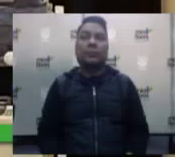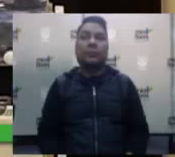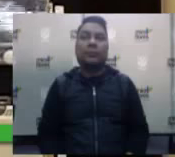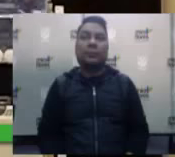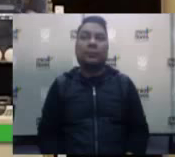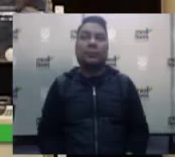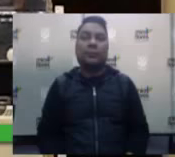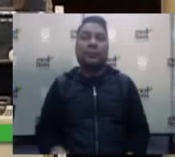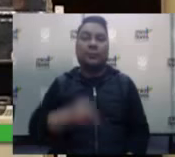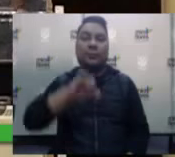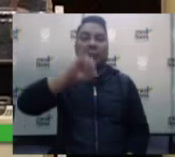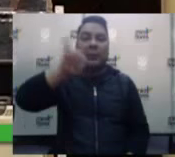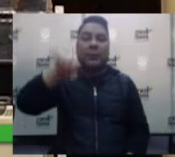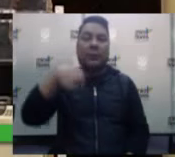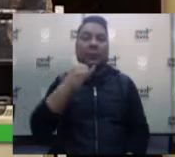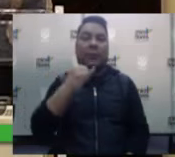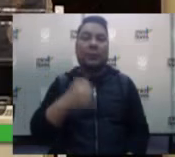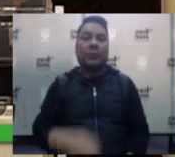J.